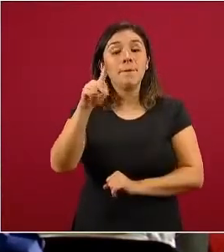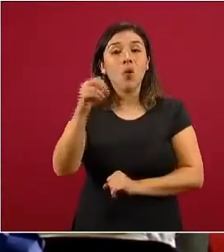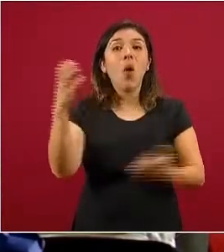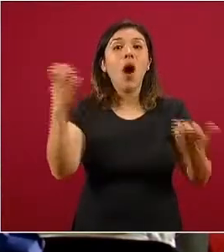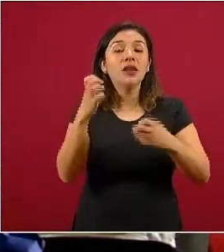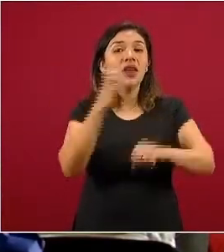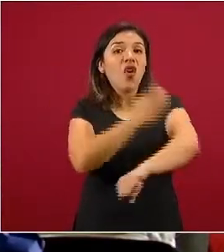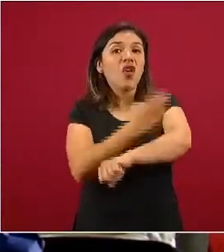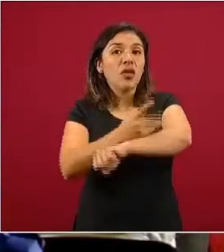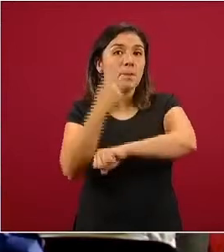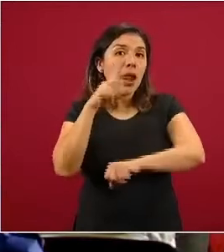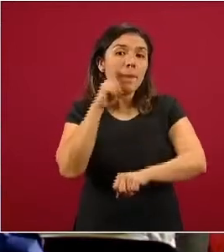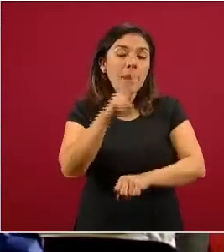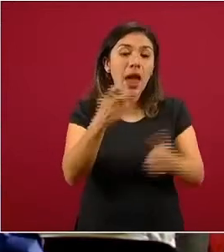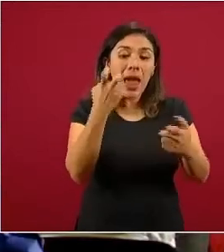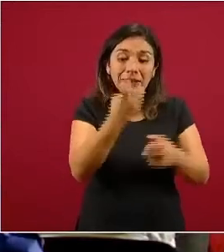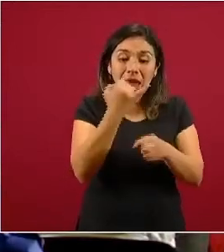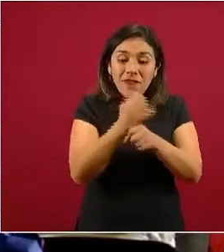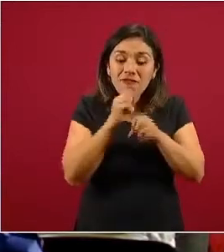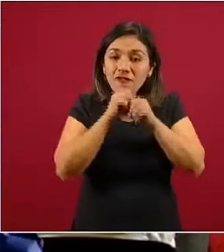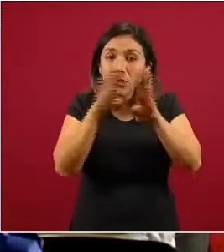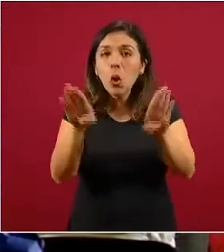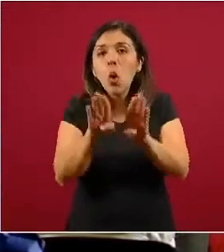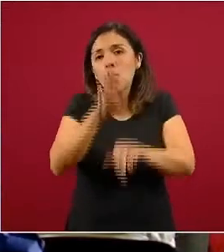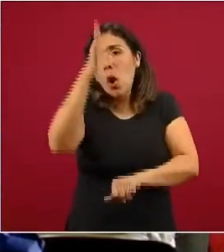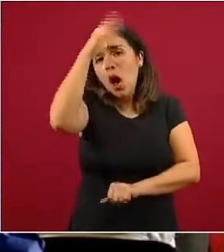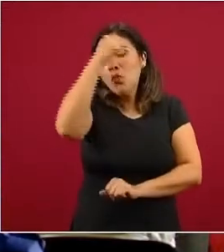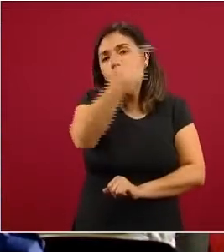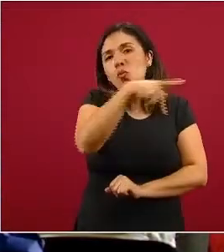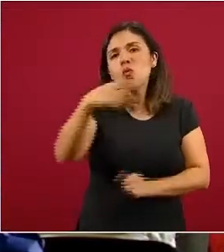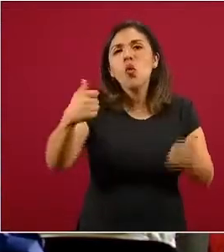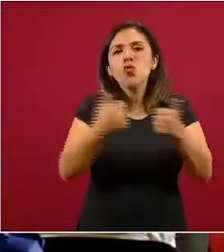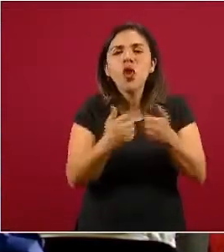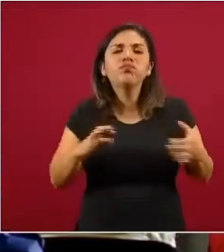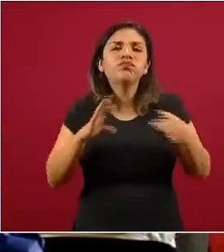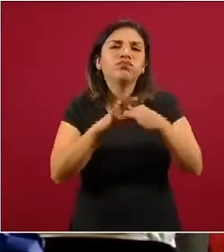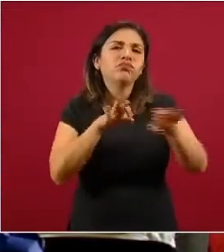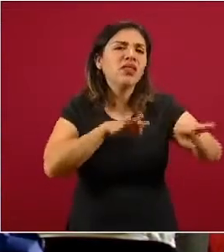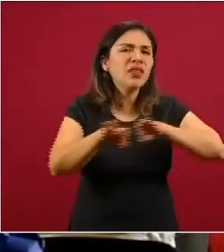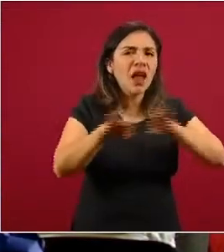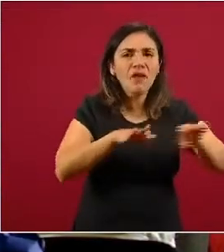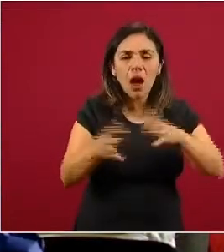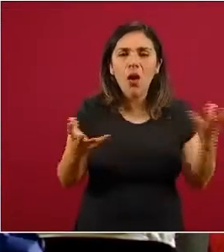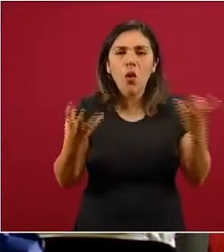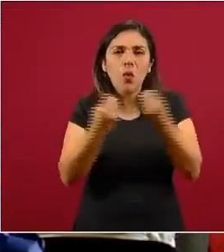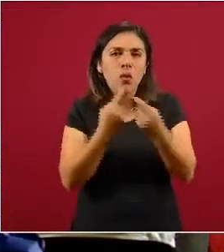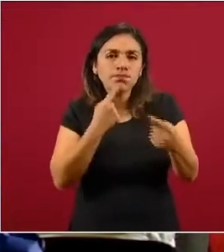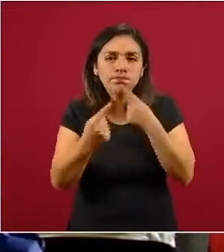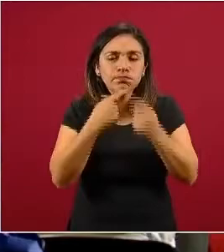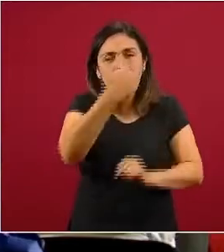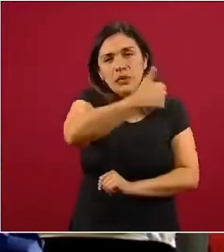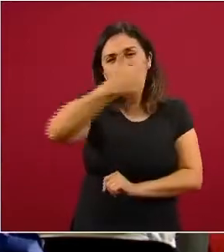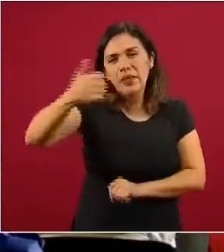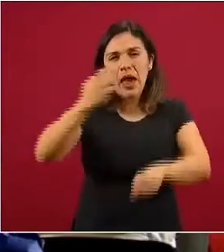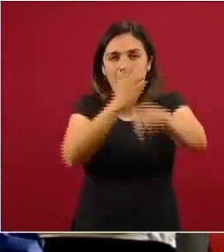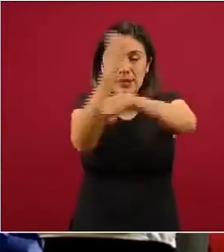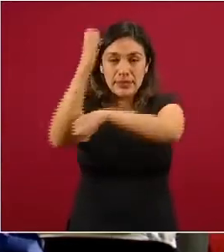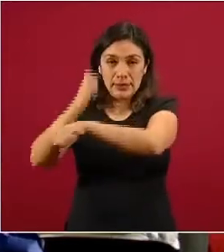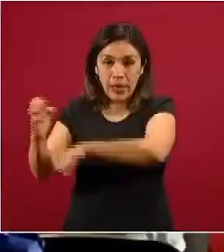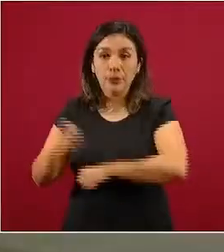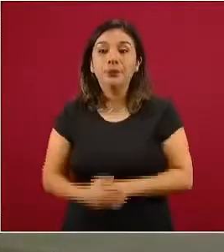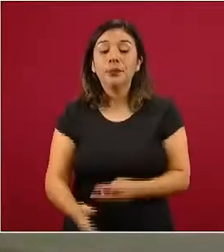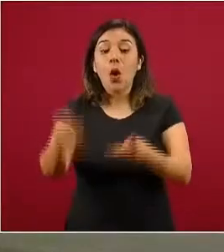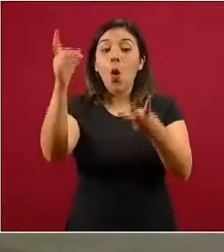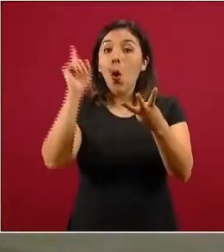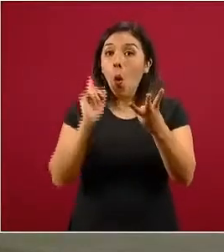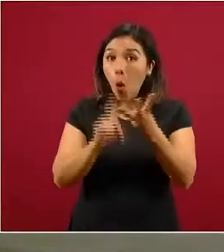ha utilizado ya desde hace ya tal vez más de una década, y en general tenemos 3 rutas principales. Una